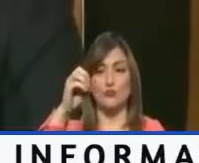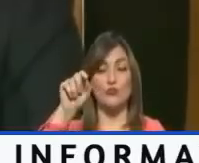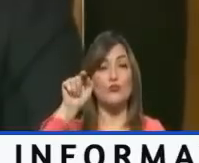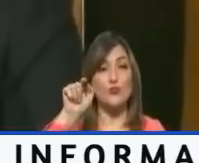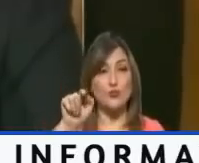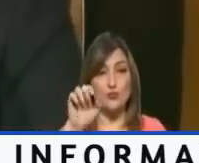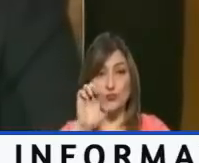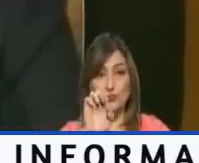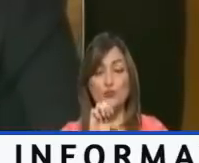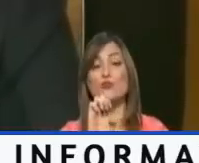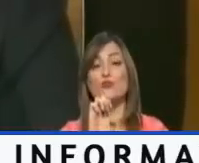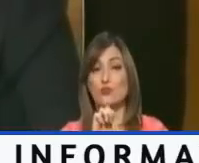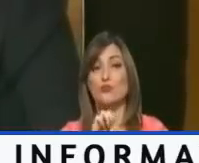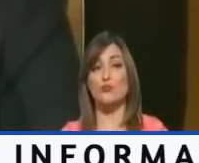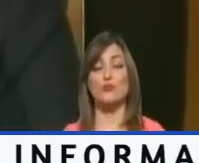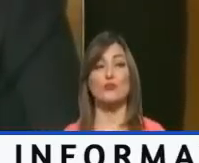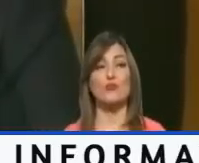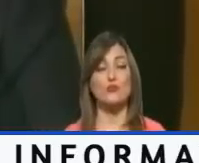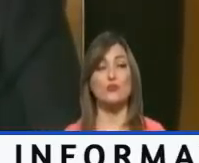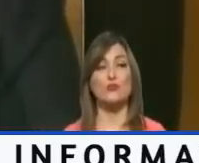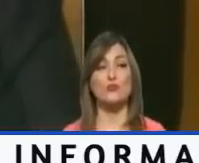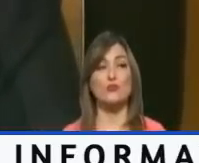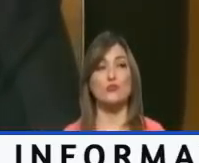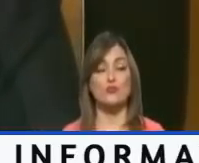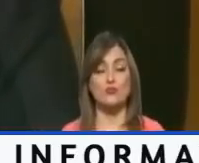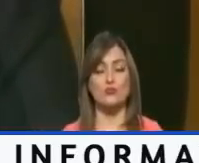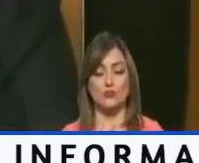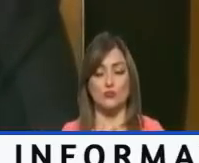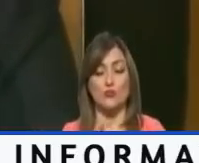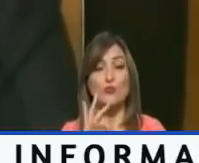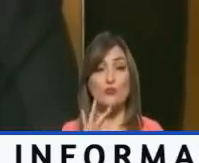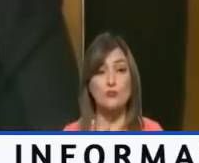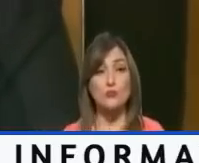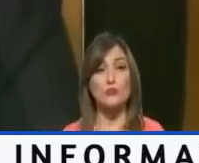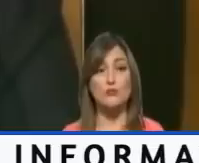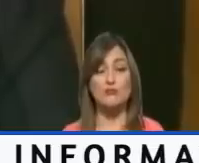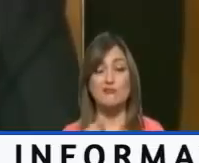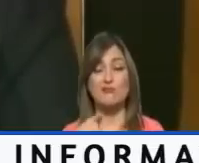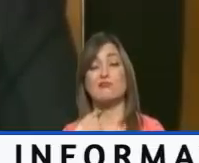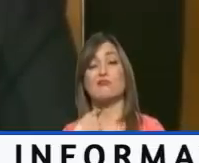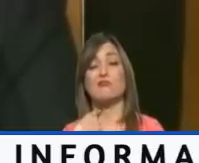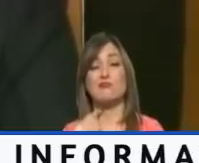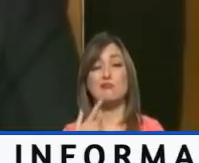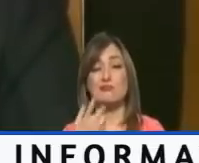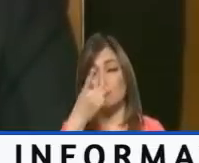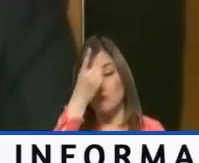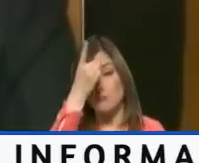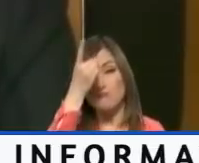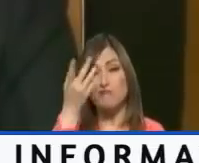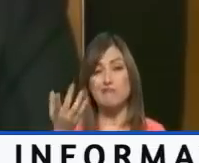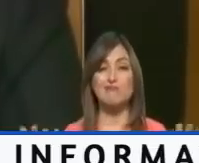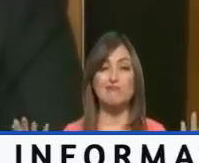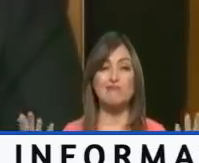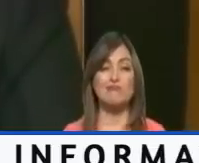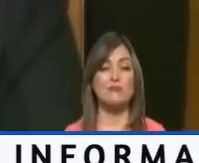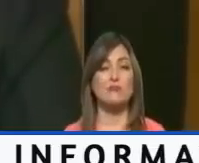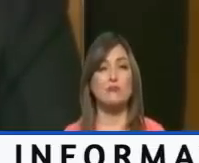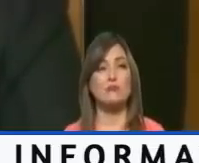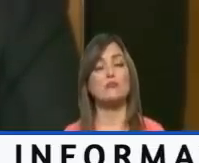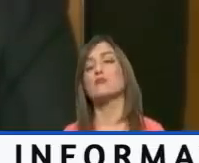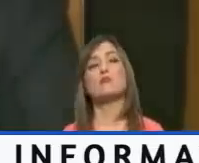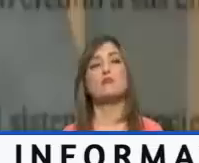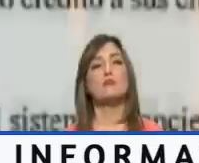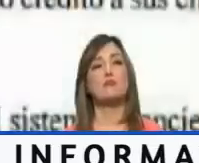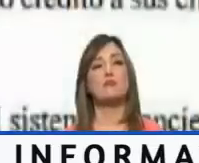1.700.000 ecuatorianos, quienes por razones de la pandemia y otras se encontraban en la central